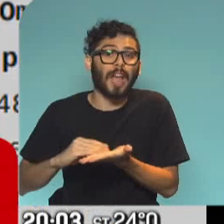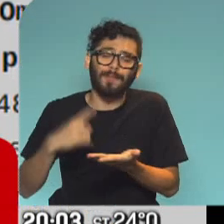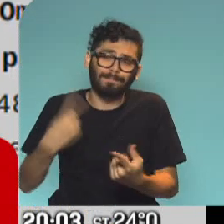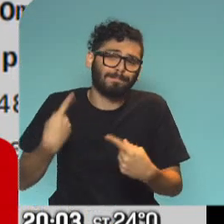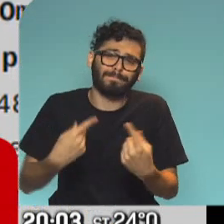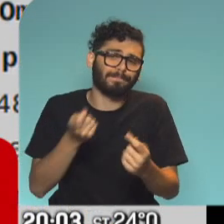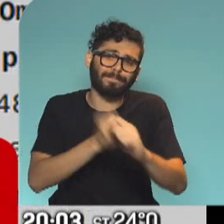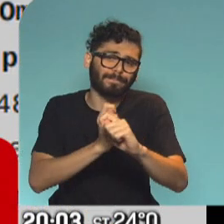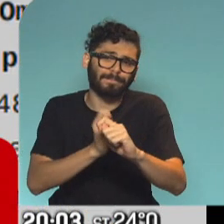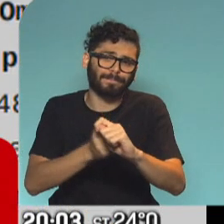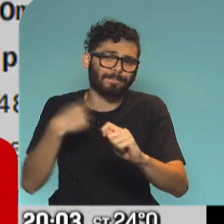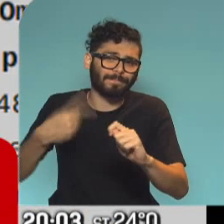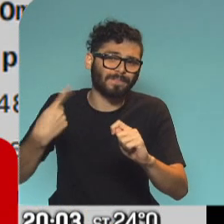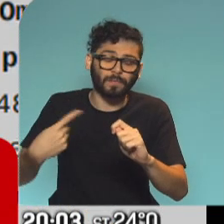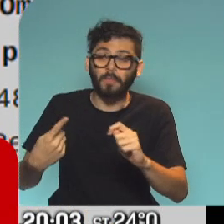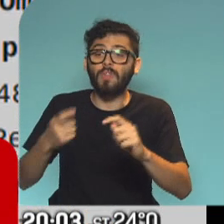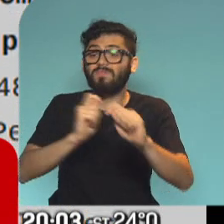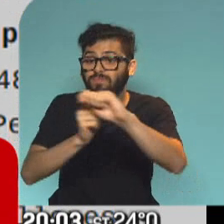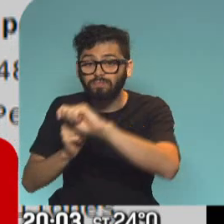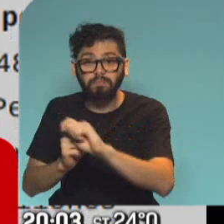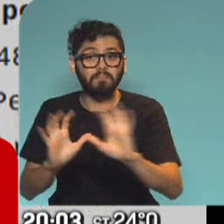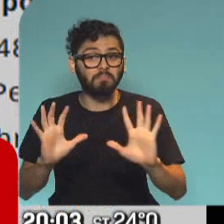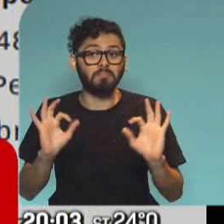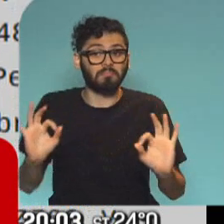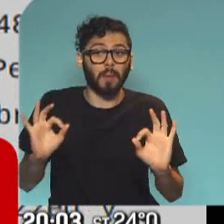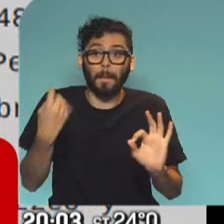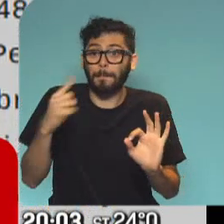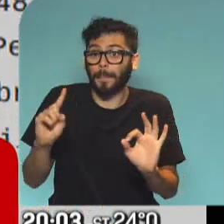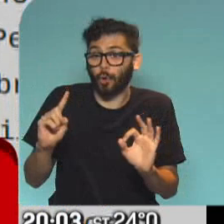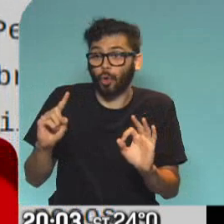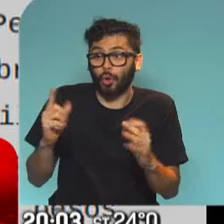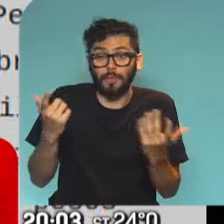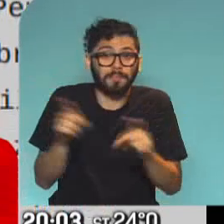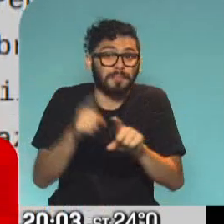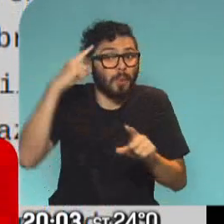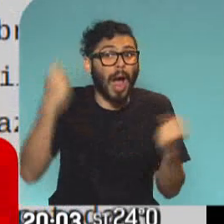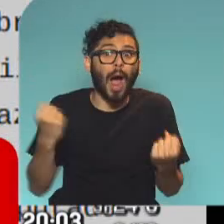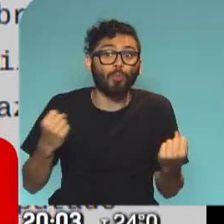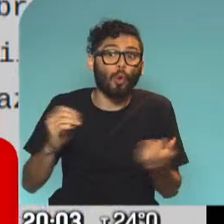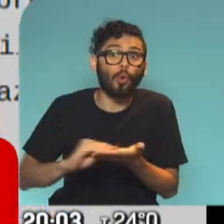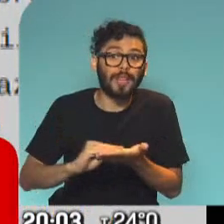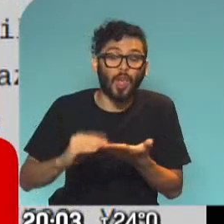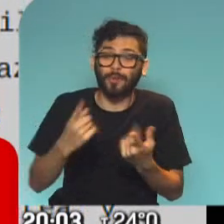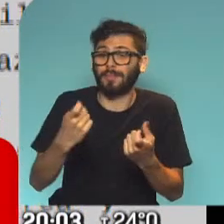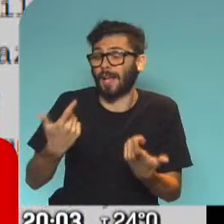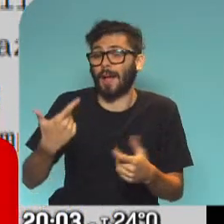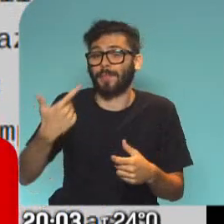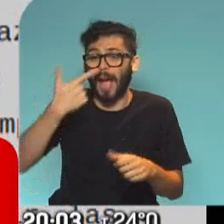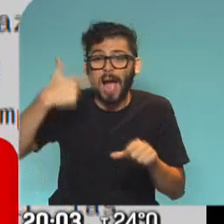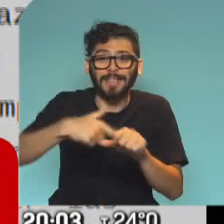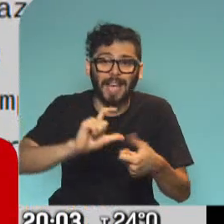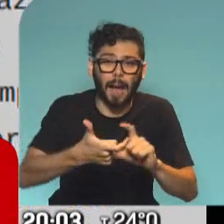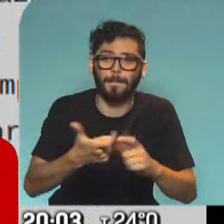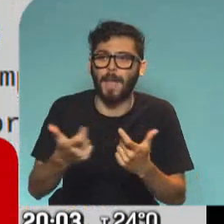de media vida lo había dejado nuevamente en condiciones, pero un auto usado, si no lo mantenés, si no le cambiás el aceite, si no le revisás